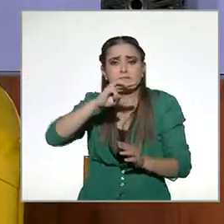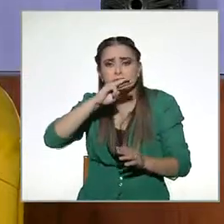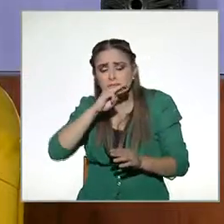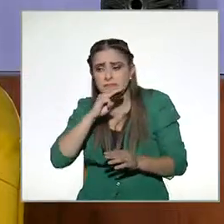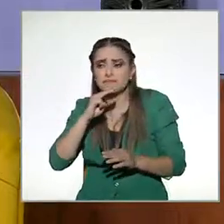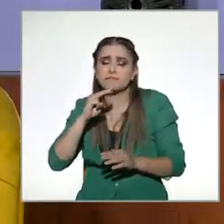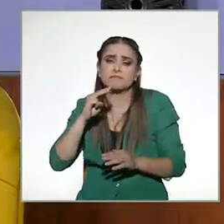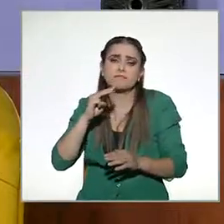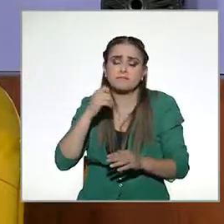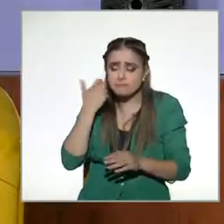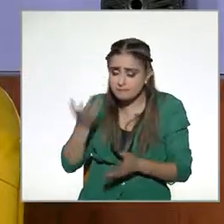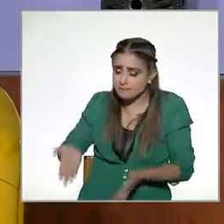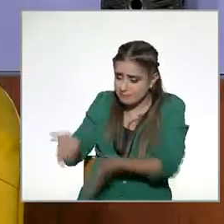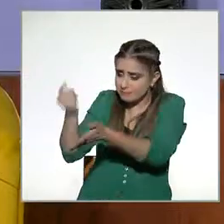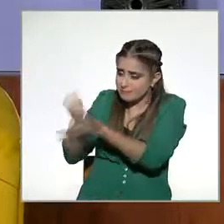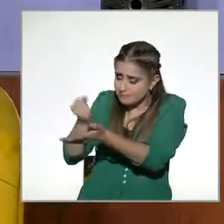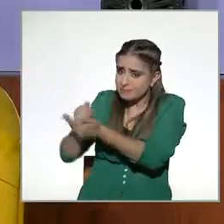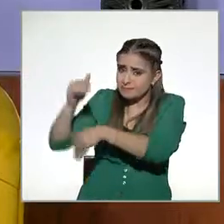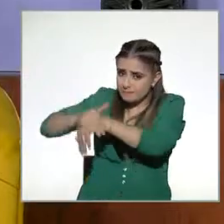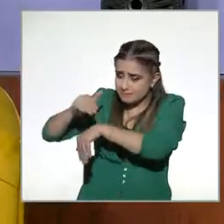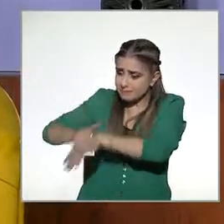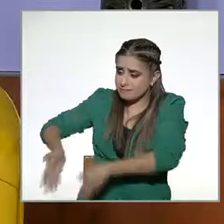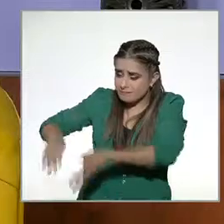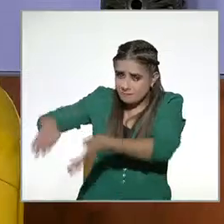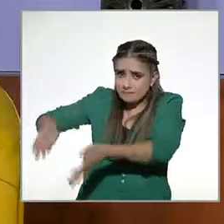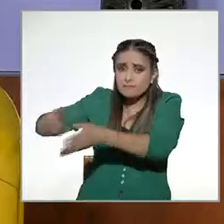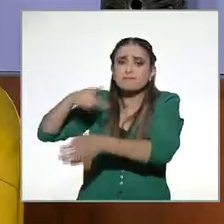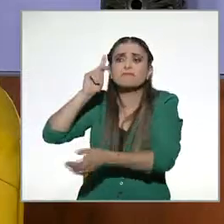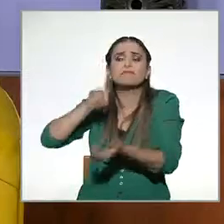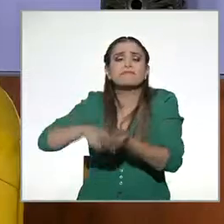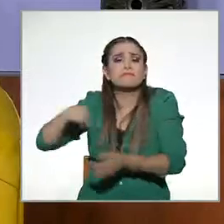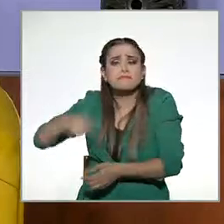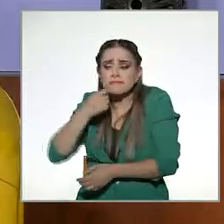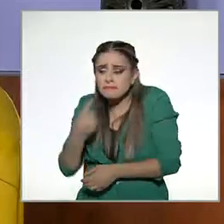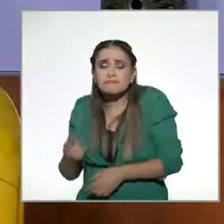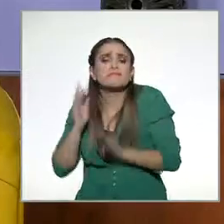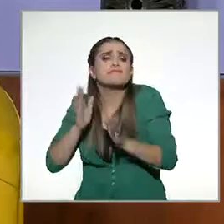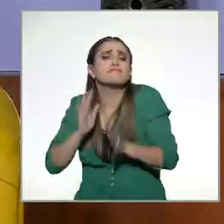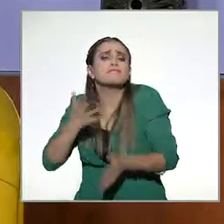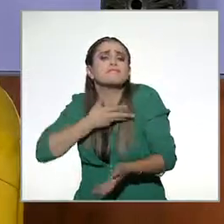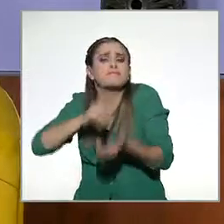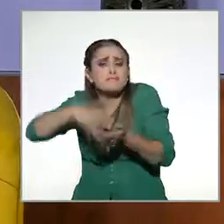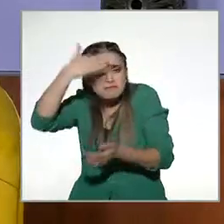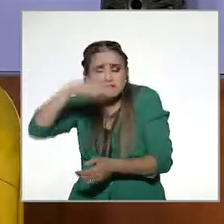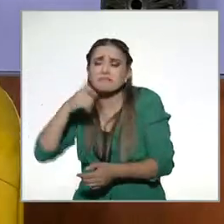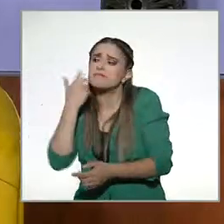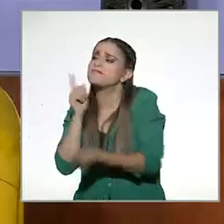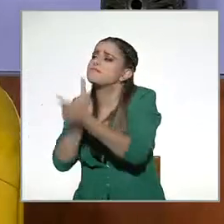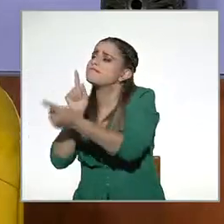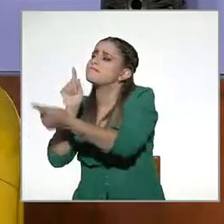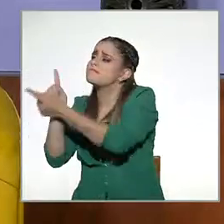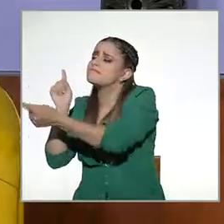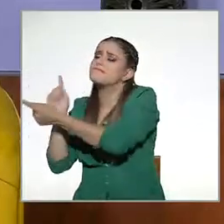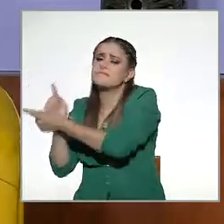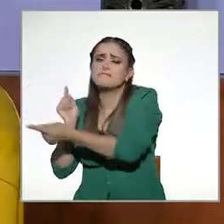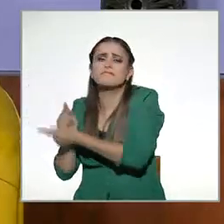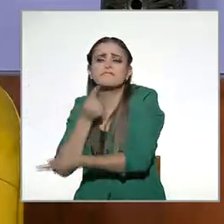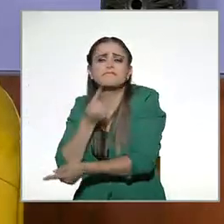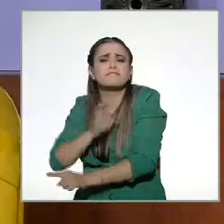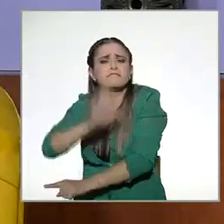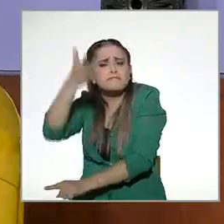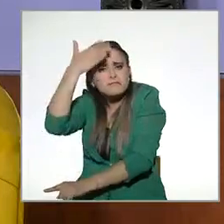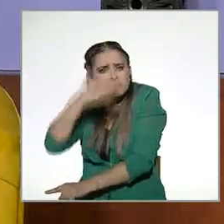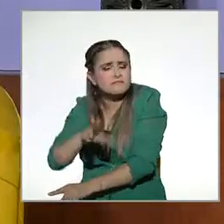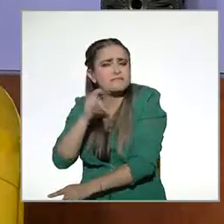eventualmente podríamos decir el niño va por delante. O sea, el niño ya encontró amigos antes de que el padre lo quiera, muchas veces. Pero esa